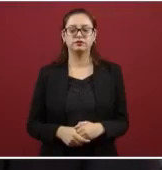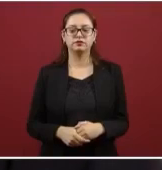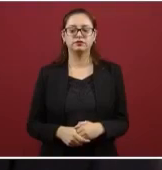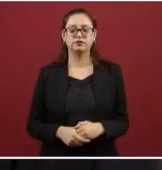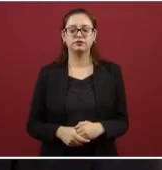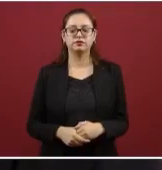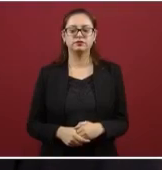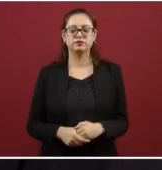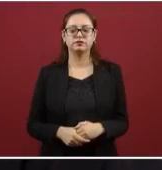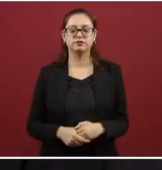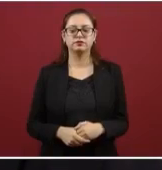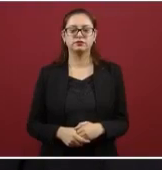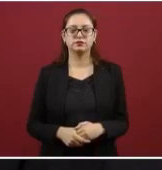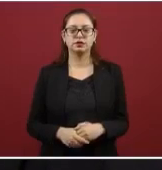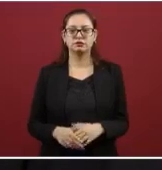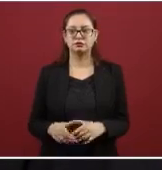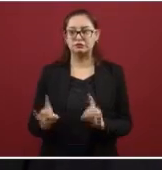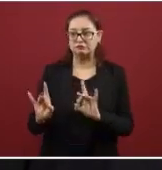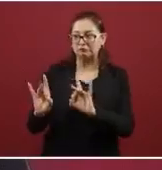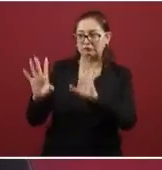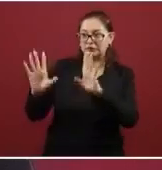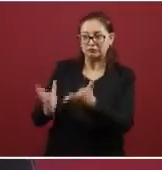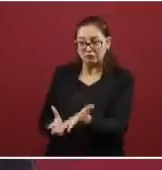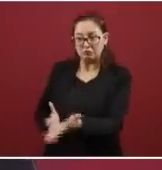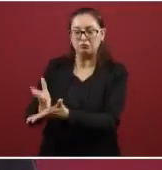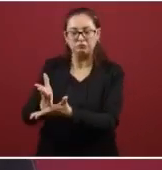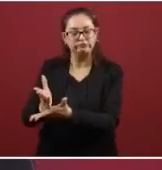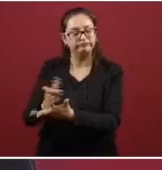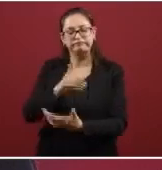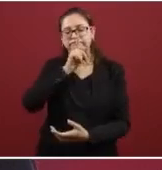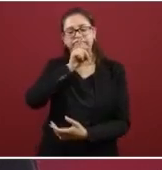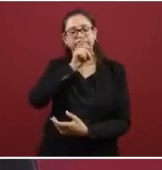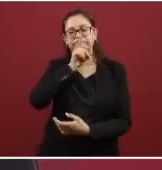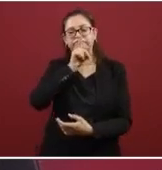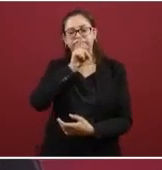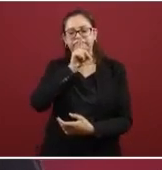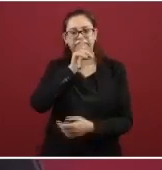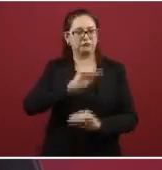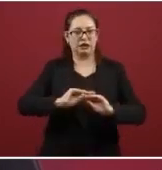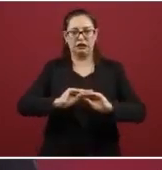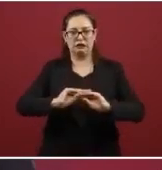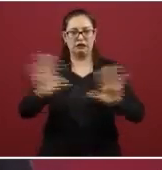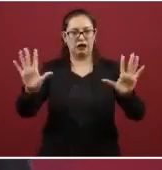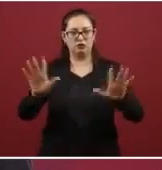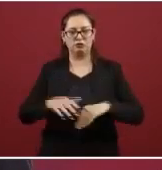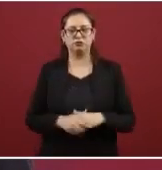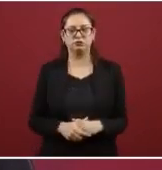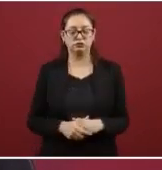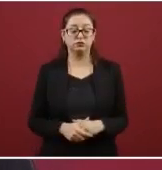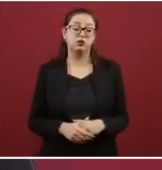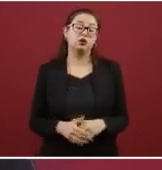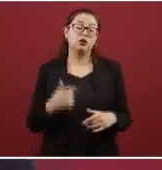intervenir en estos casos. Es muy clara nuestra postura.